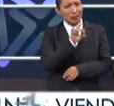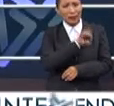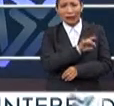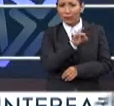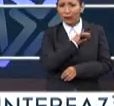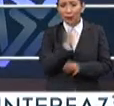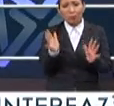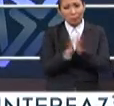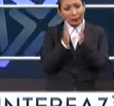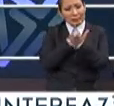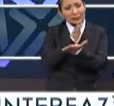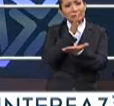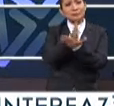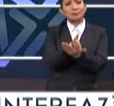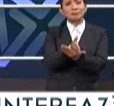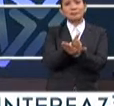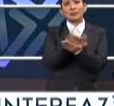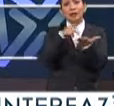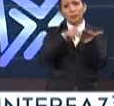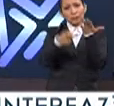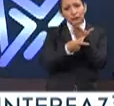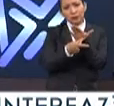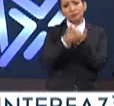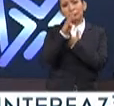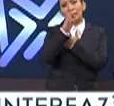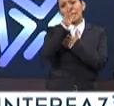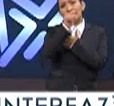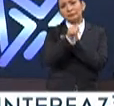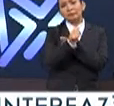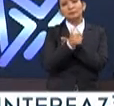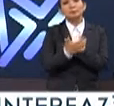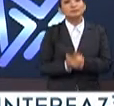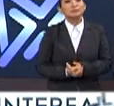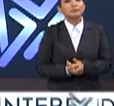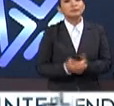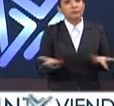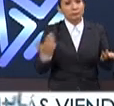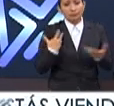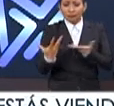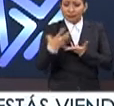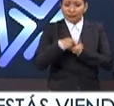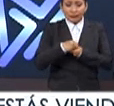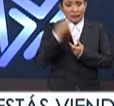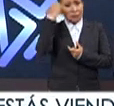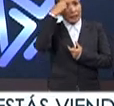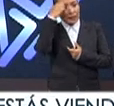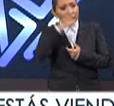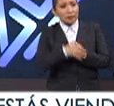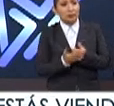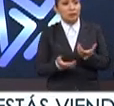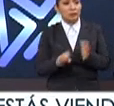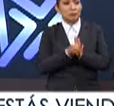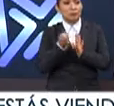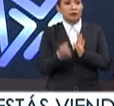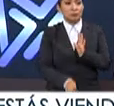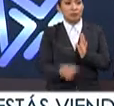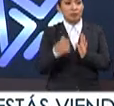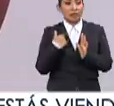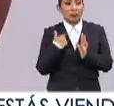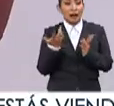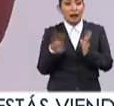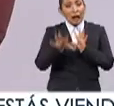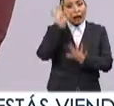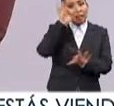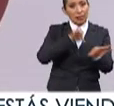participar en proyectos así nos llena de experiencias por ejemplo en mi caso para